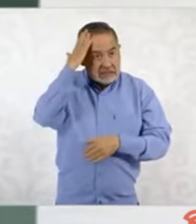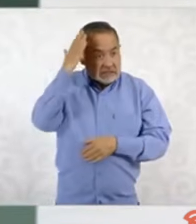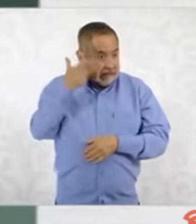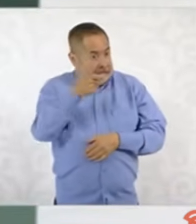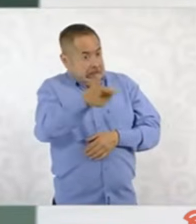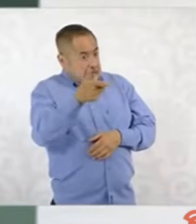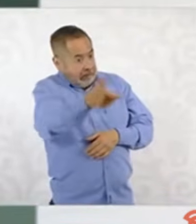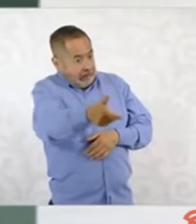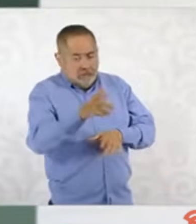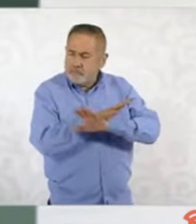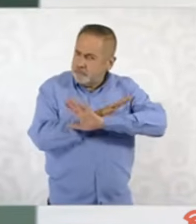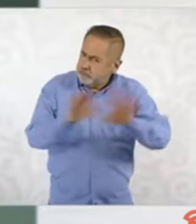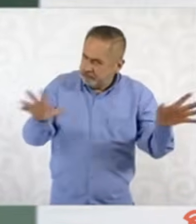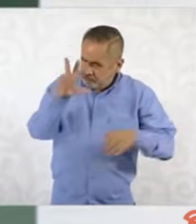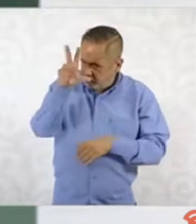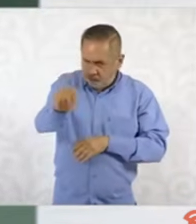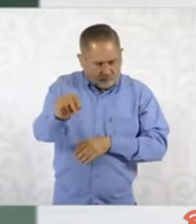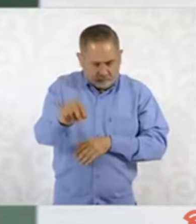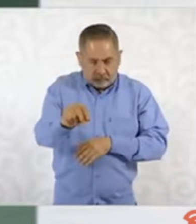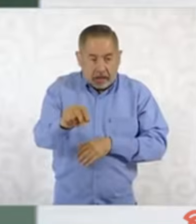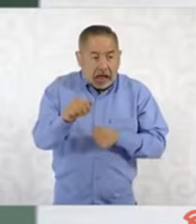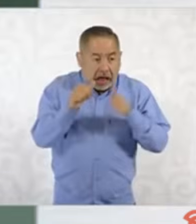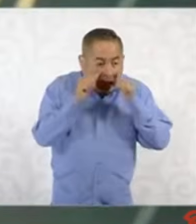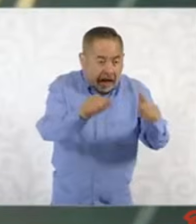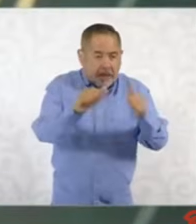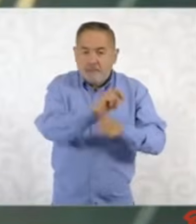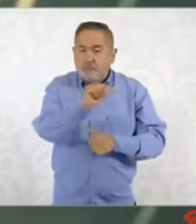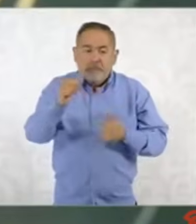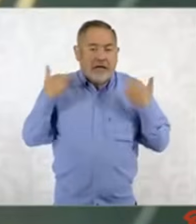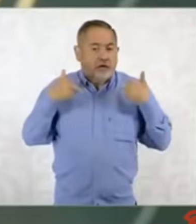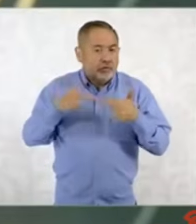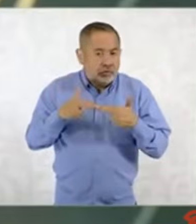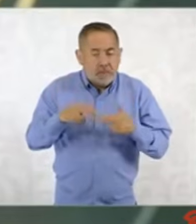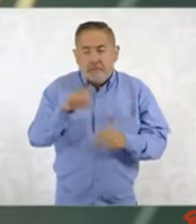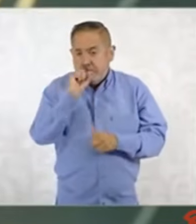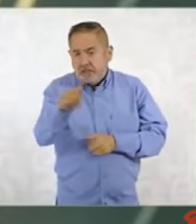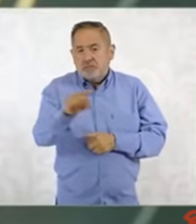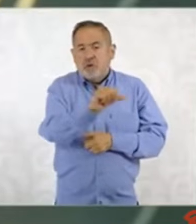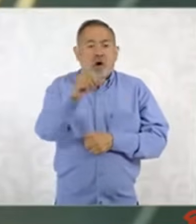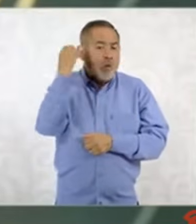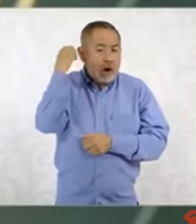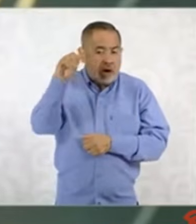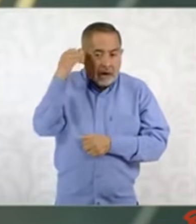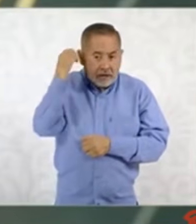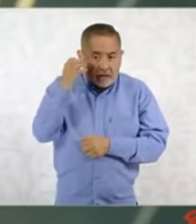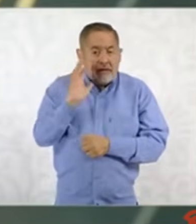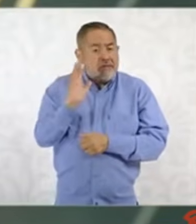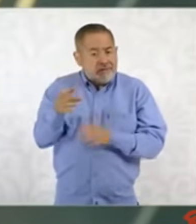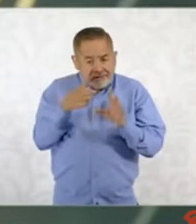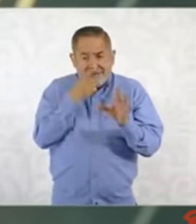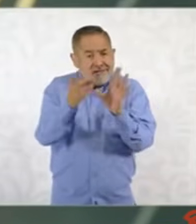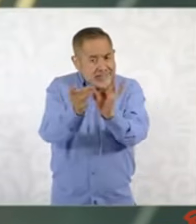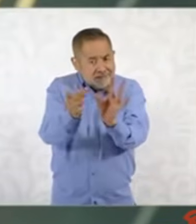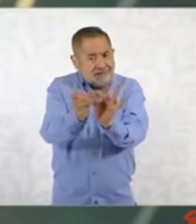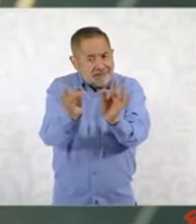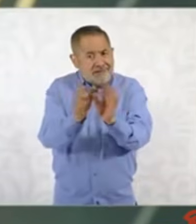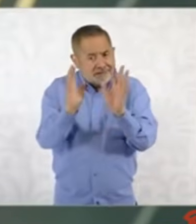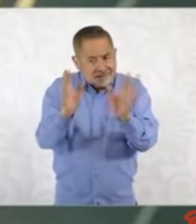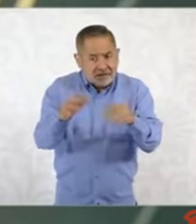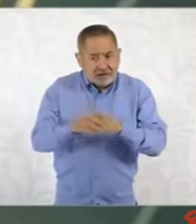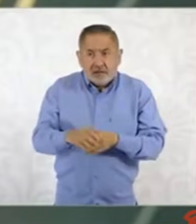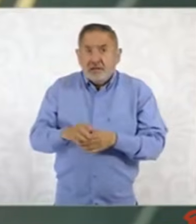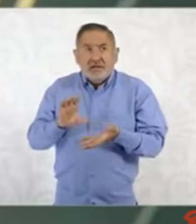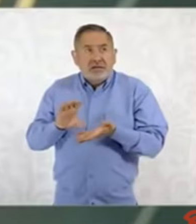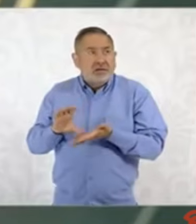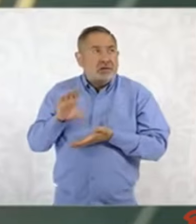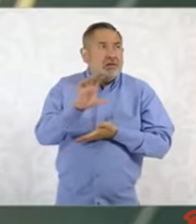Lo mismo que en Oaxaca, que tenemos, ya dimos aquí un recuento, hay una inversión de más